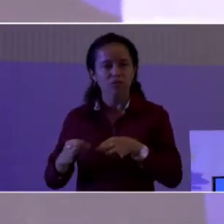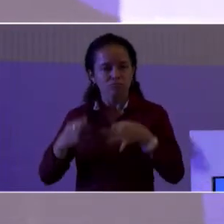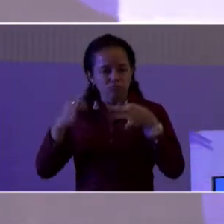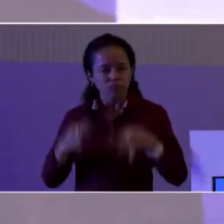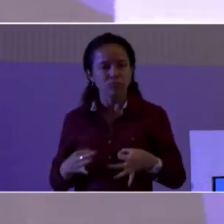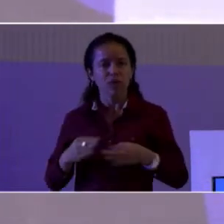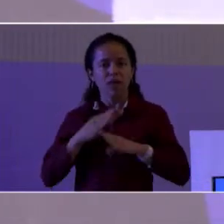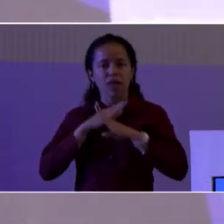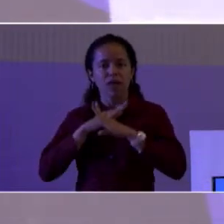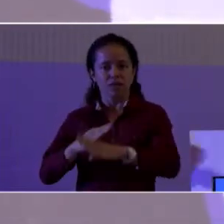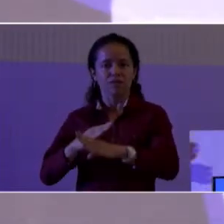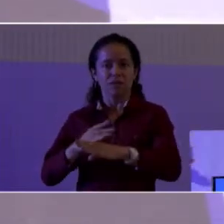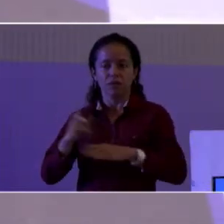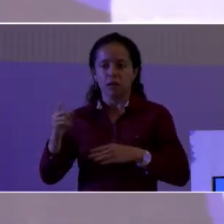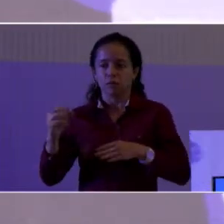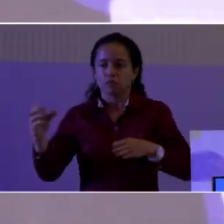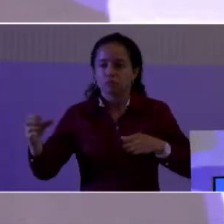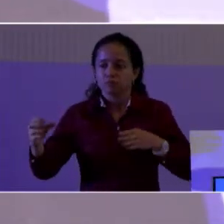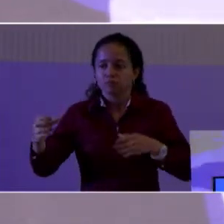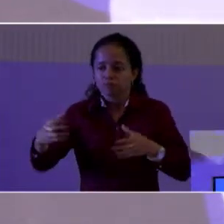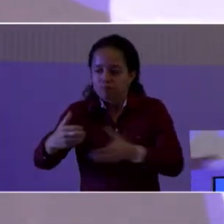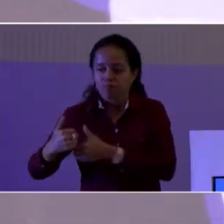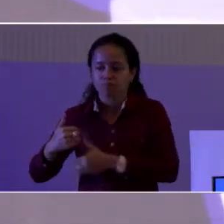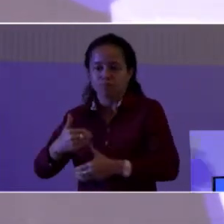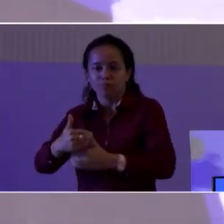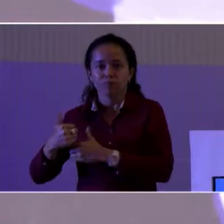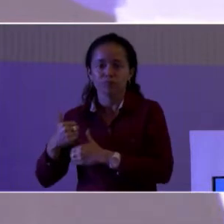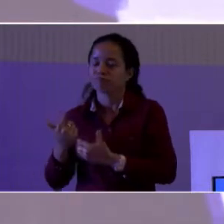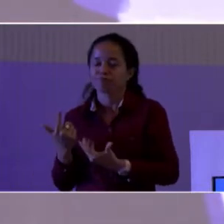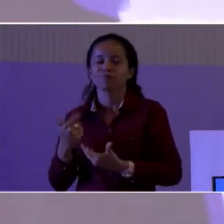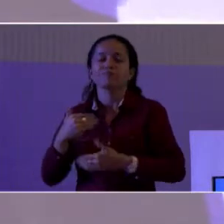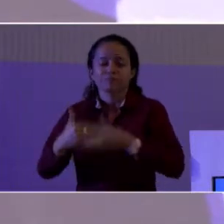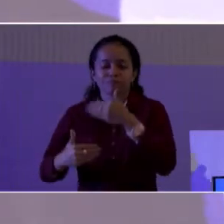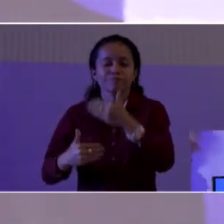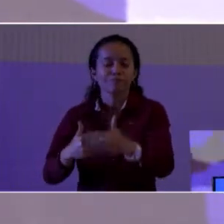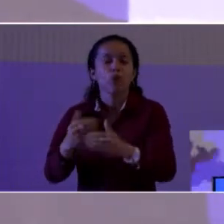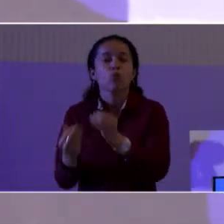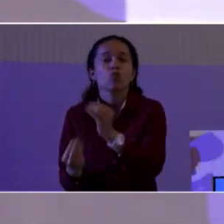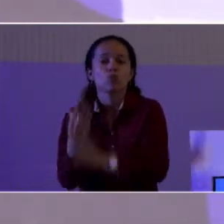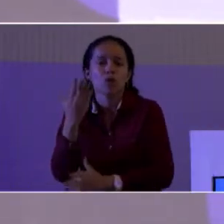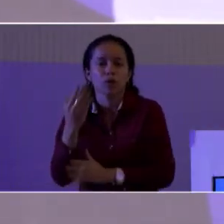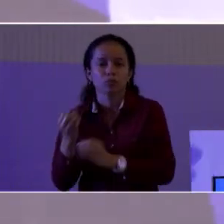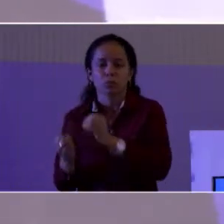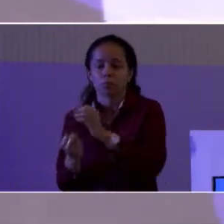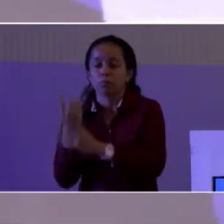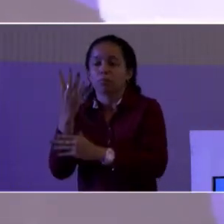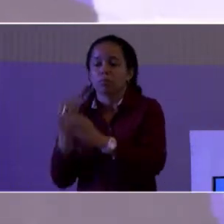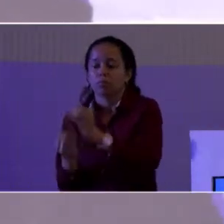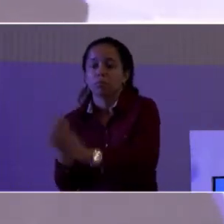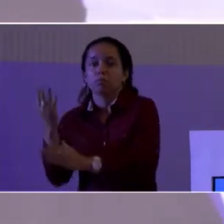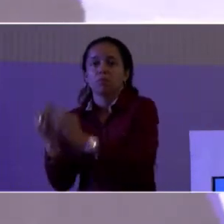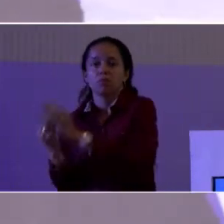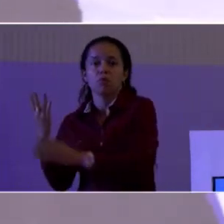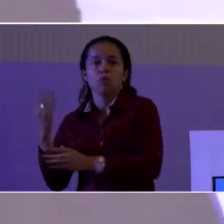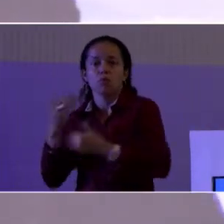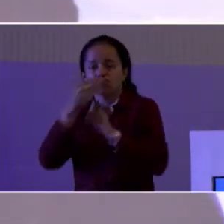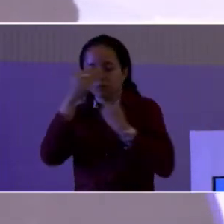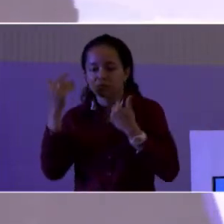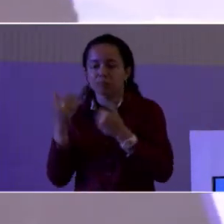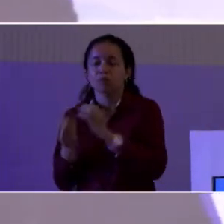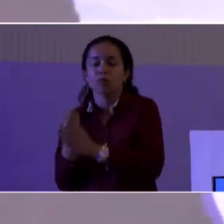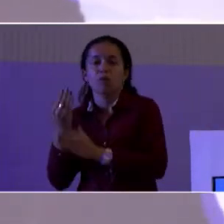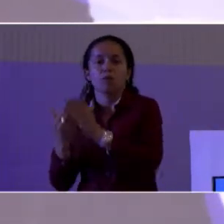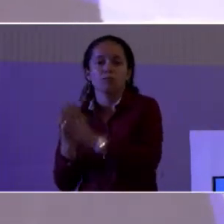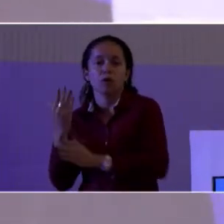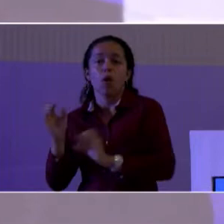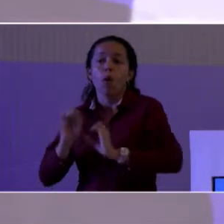el reclutamiento, pues vamos a estar abocados a la generación de nuevos grupos armados o a que a los existentes sigan